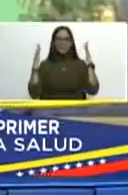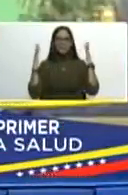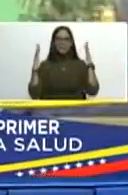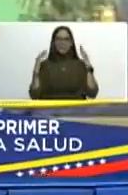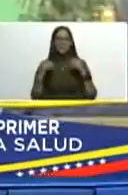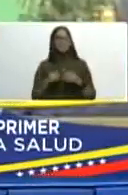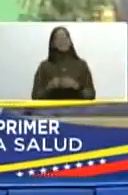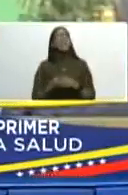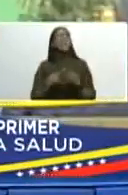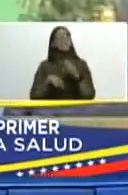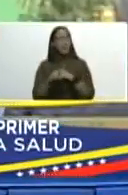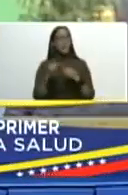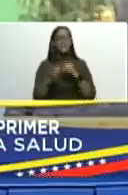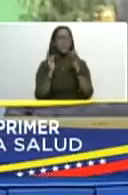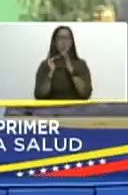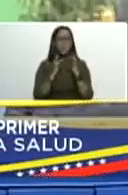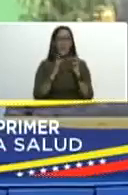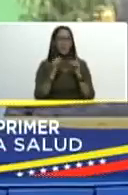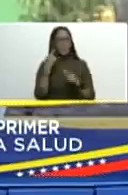Y vamos a hacer un pase, pues,